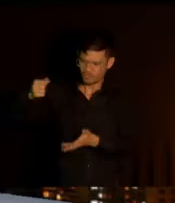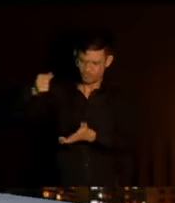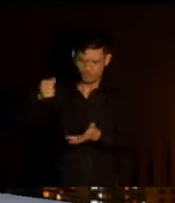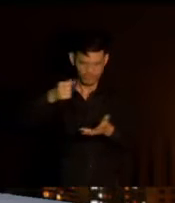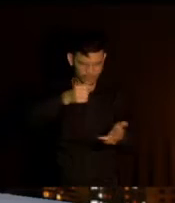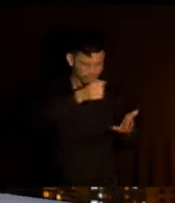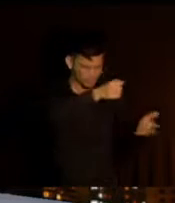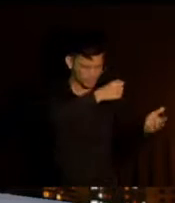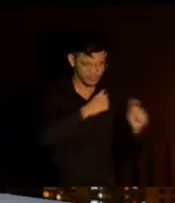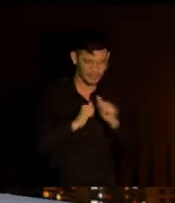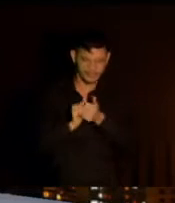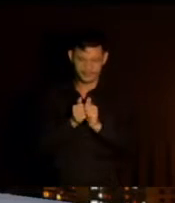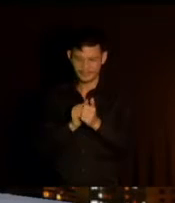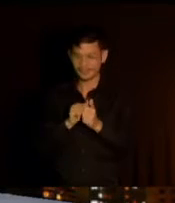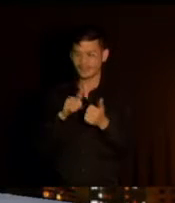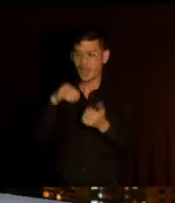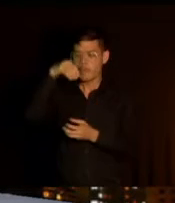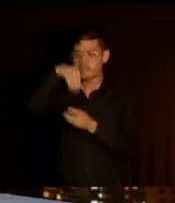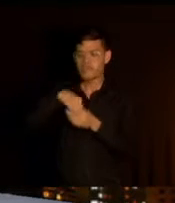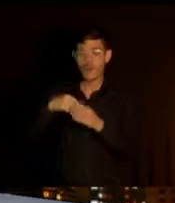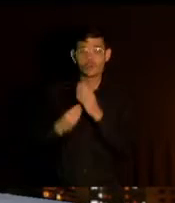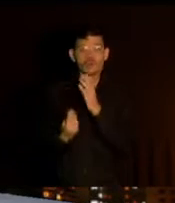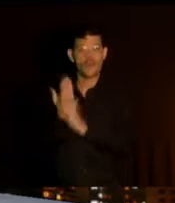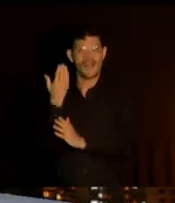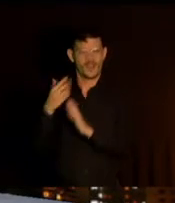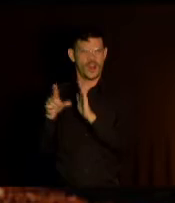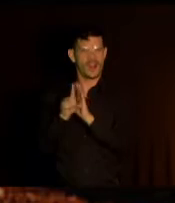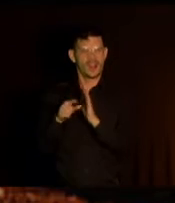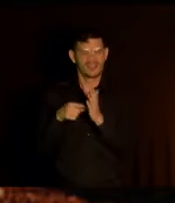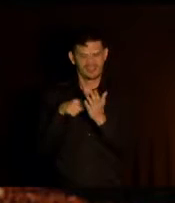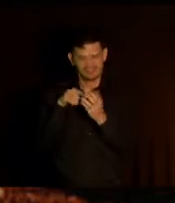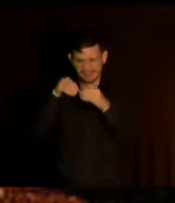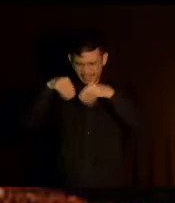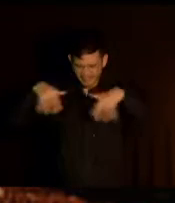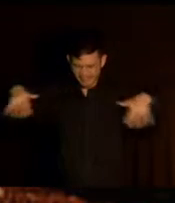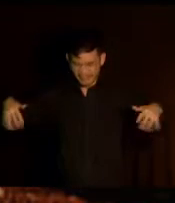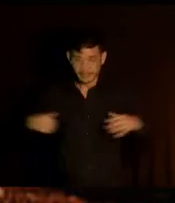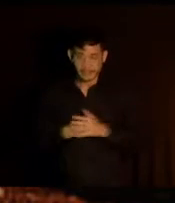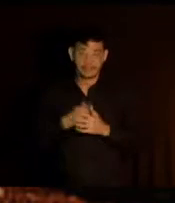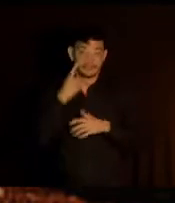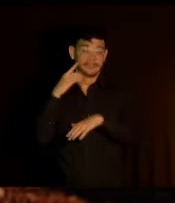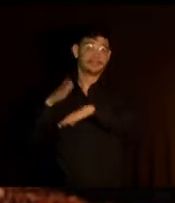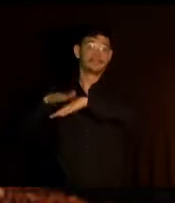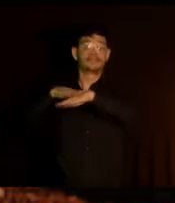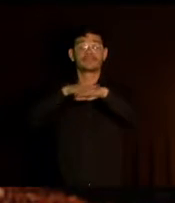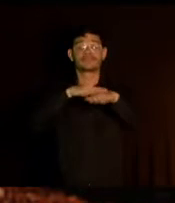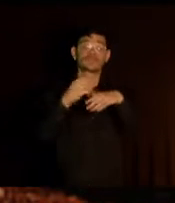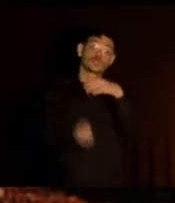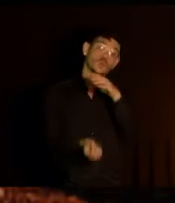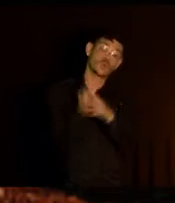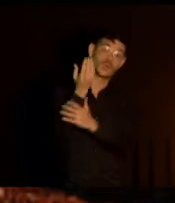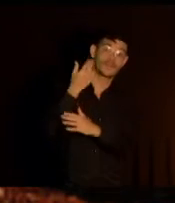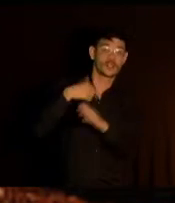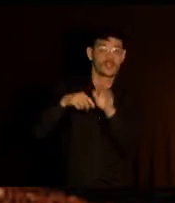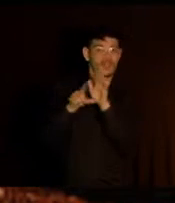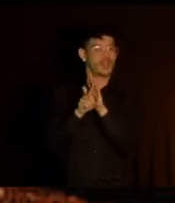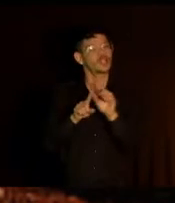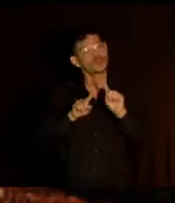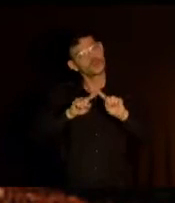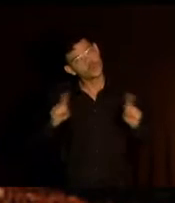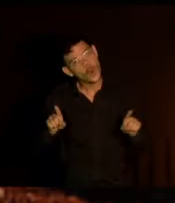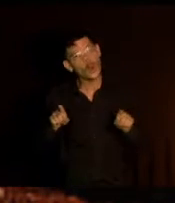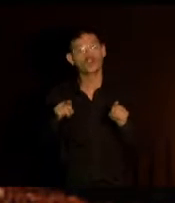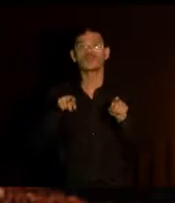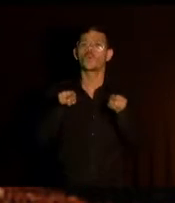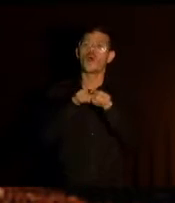paralímpico dentro de la nueva ley? Bueno, primero aclarar que no es una nueva ley. Es una reforma a la ley